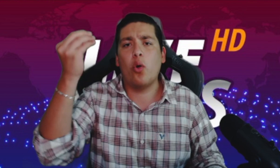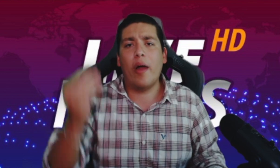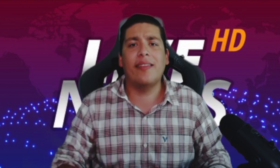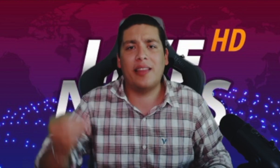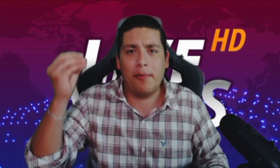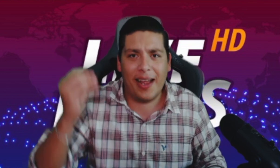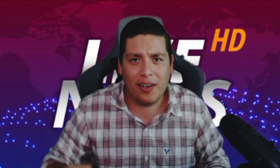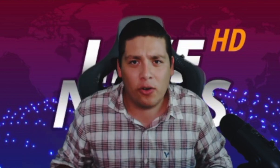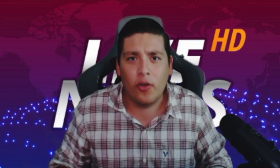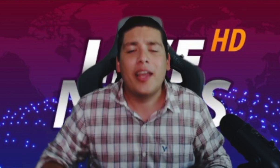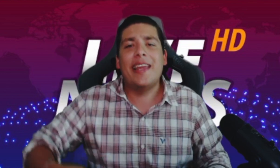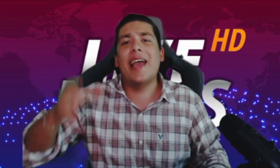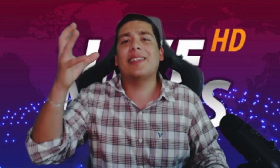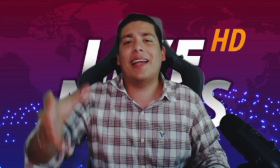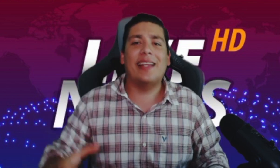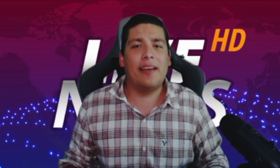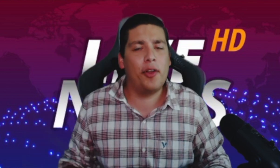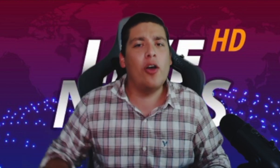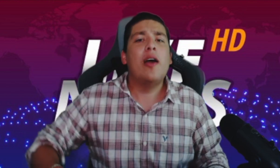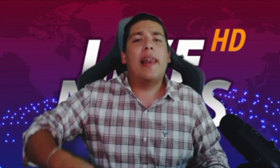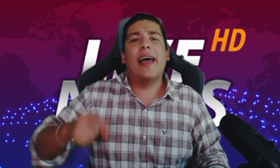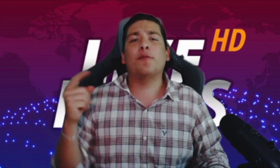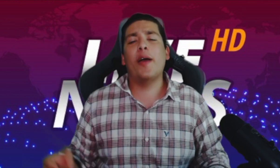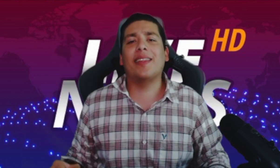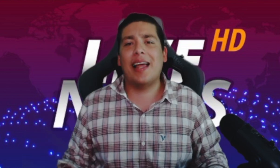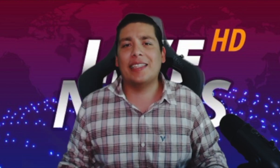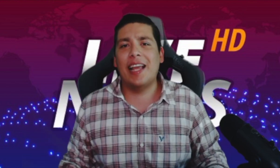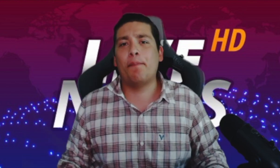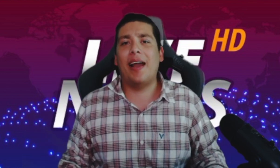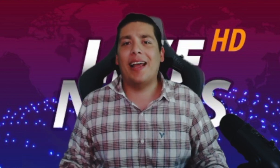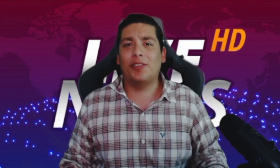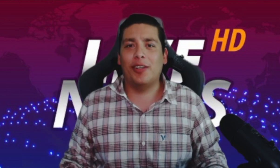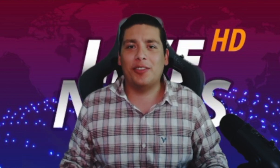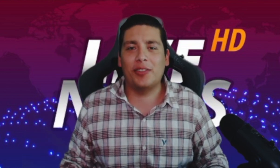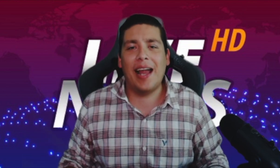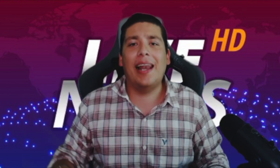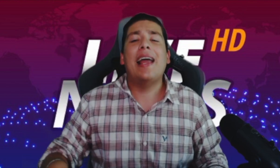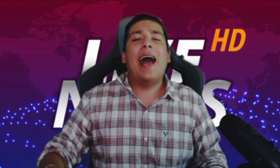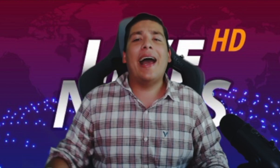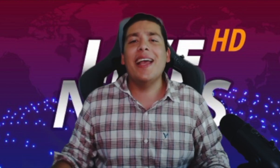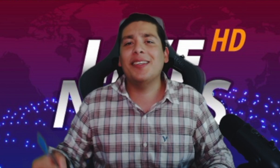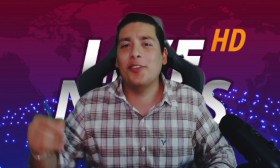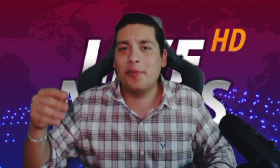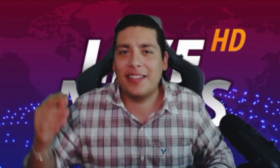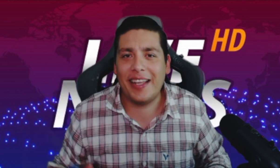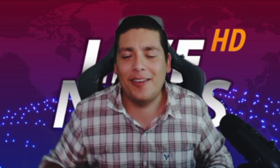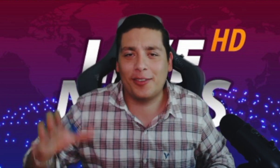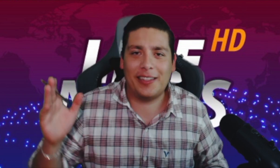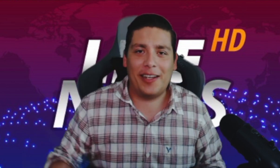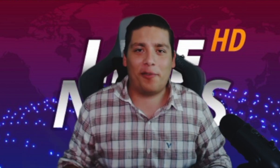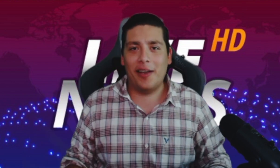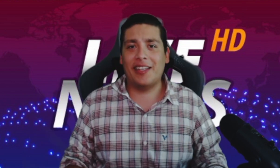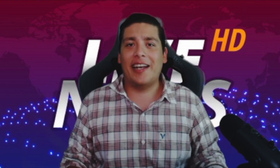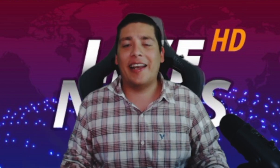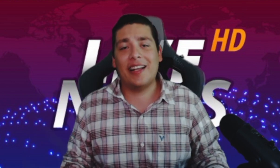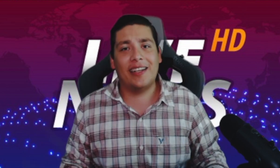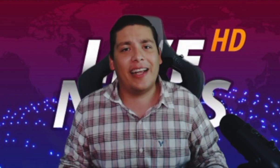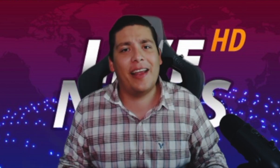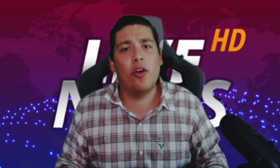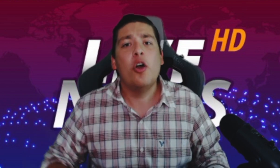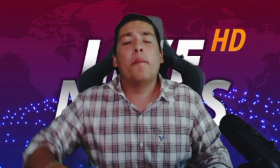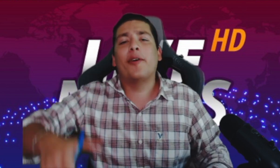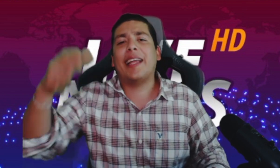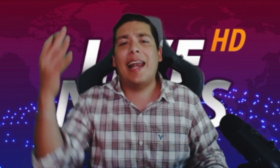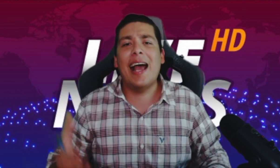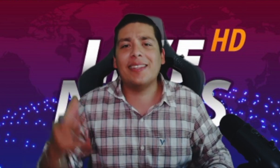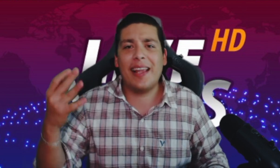guajolotero con guante blanco. Y es que les abrió las puertas de Palacio Nacional a estos mezquinos que se encuentran en el